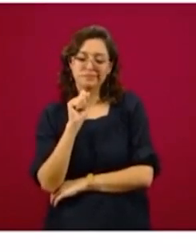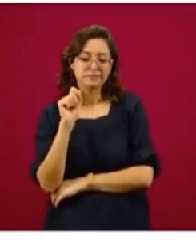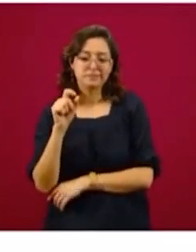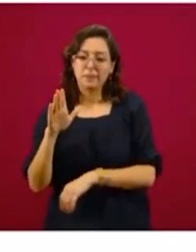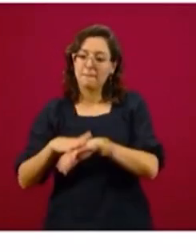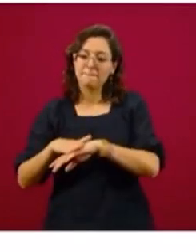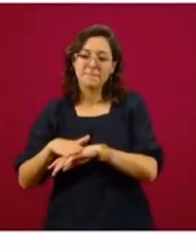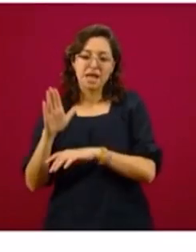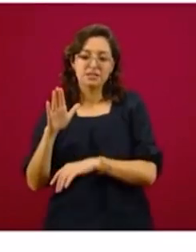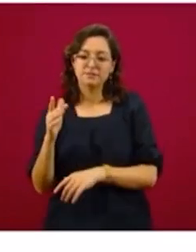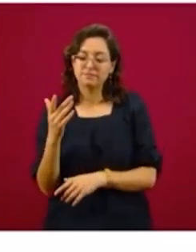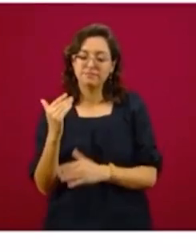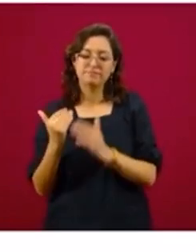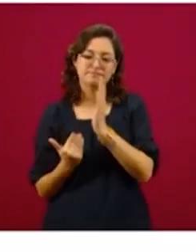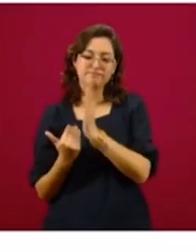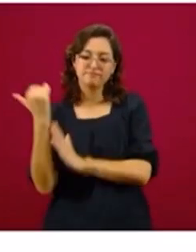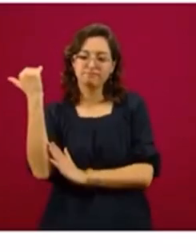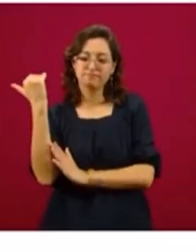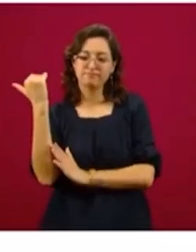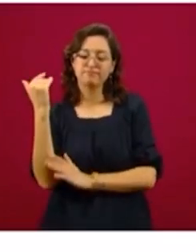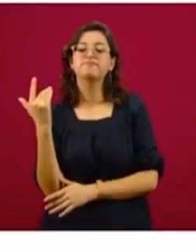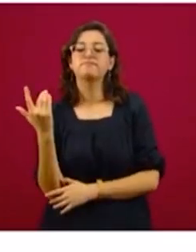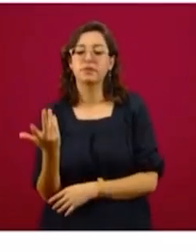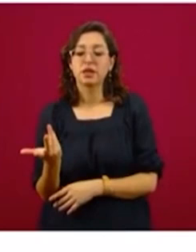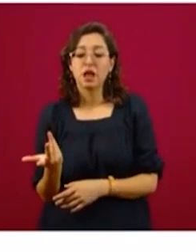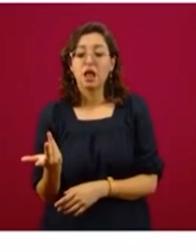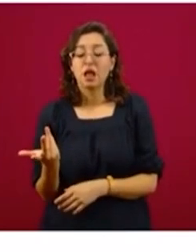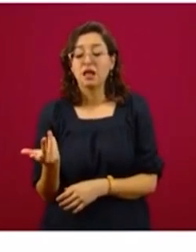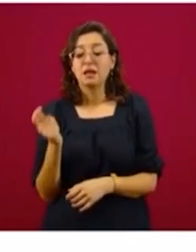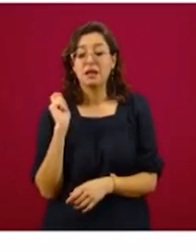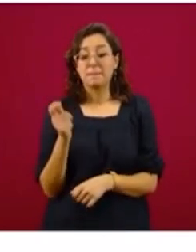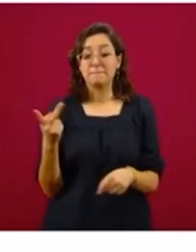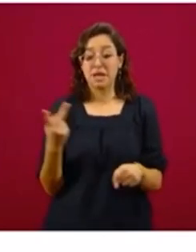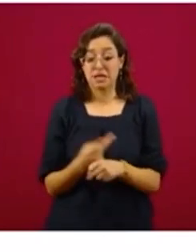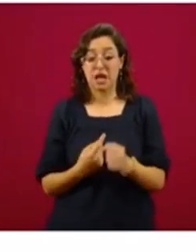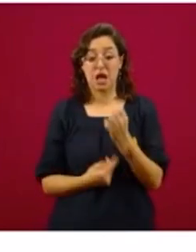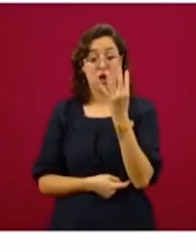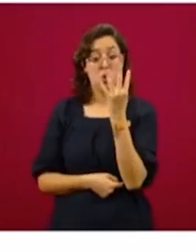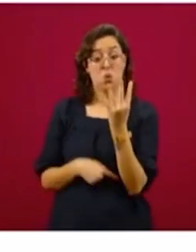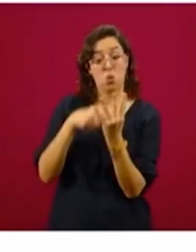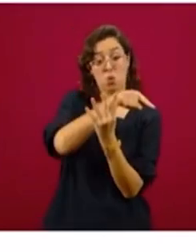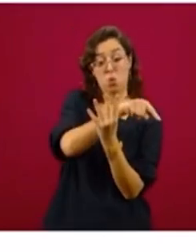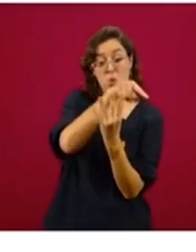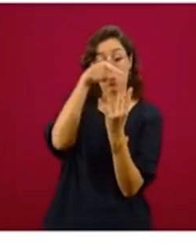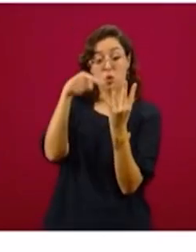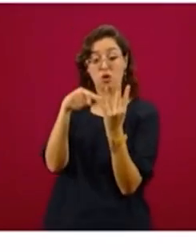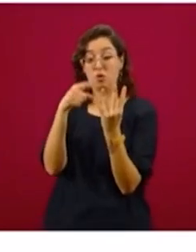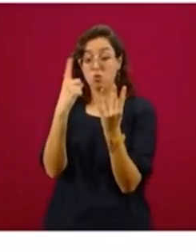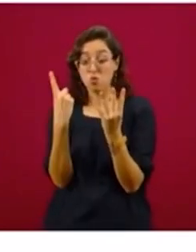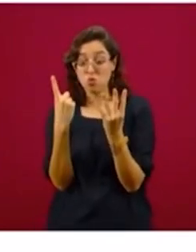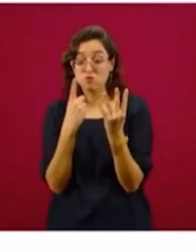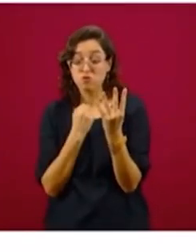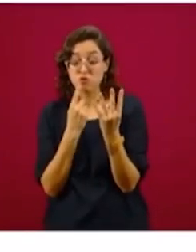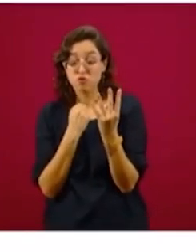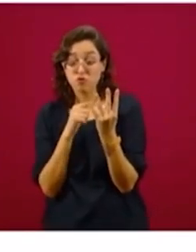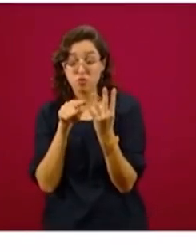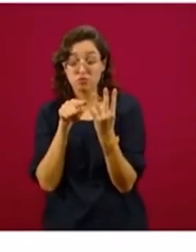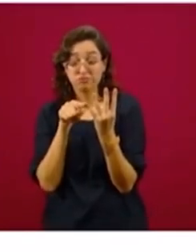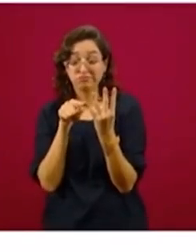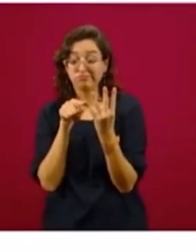indicador más alto entonces mientras mientras uno de nuestros cuatro indicadores esté en rojo